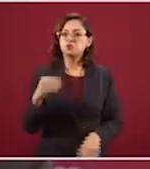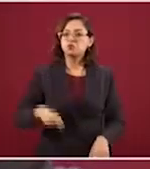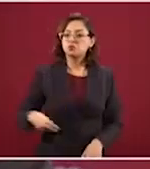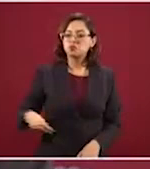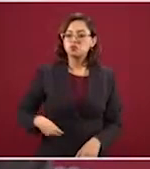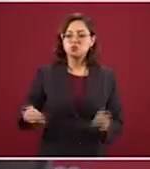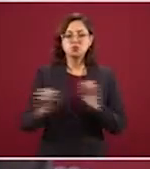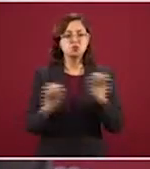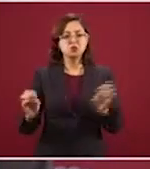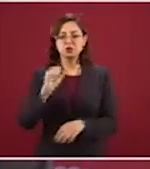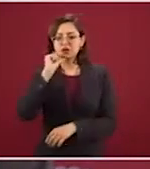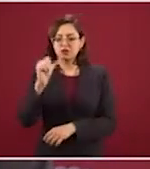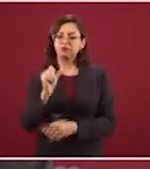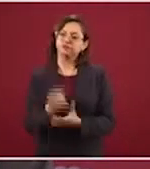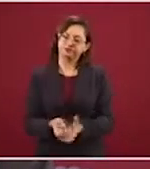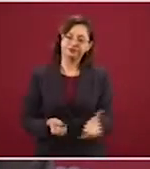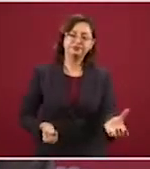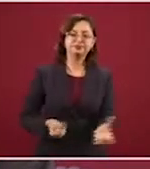puedan salir.